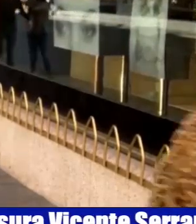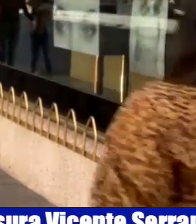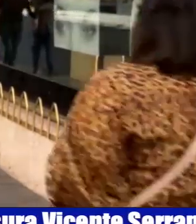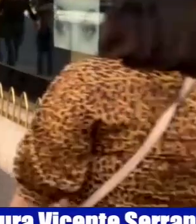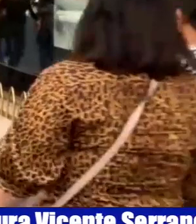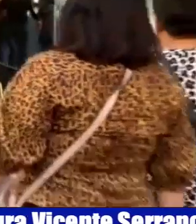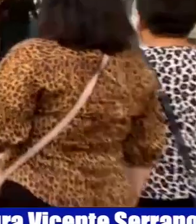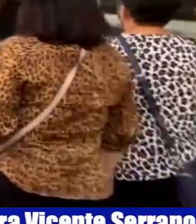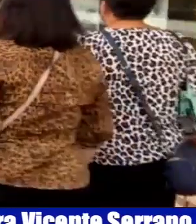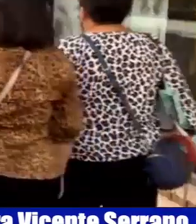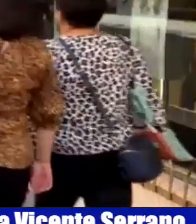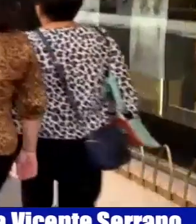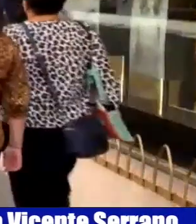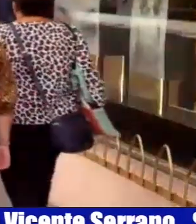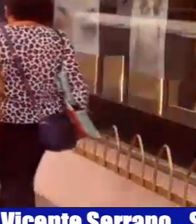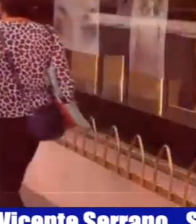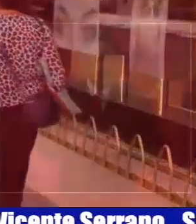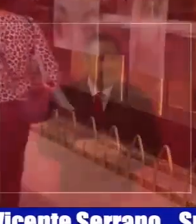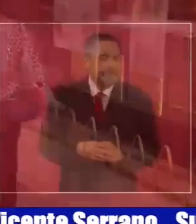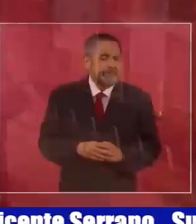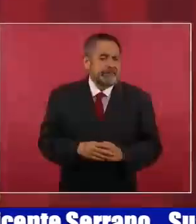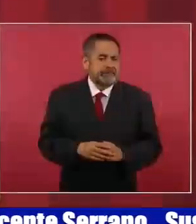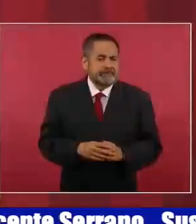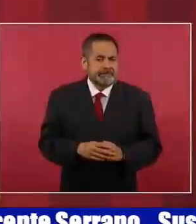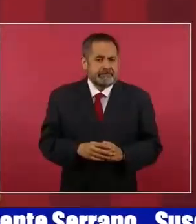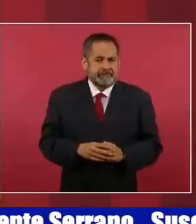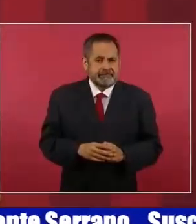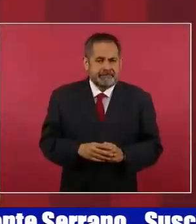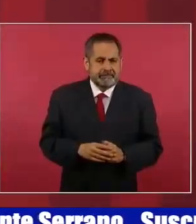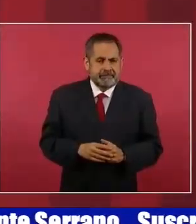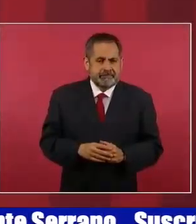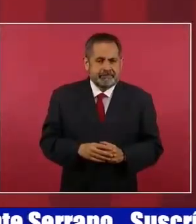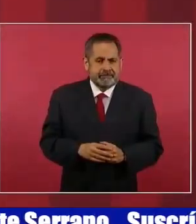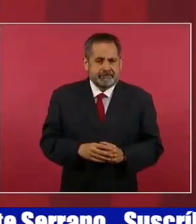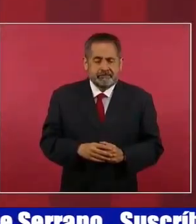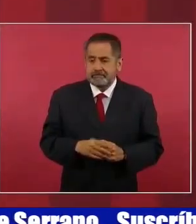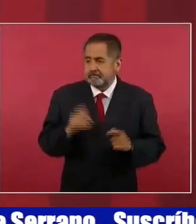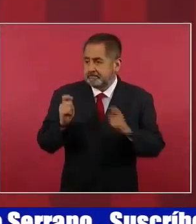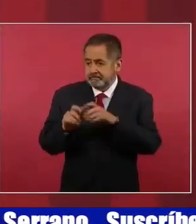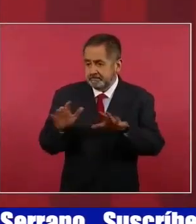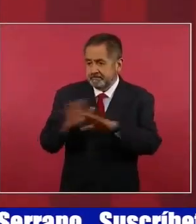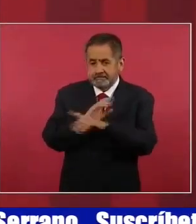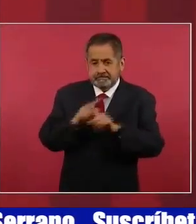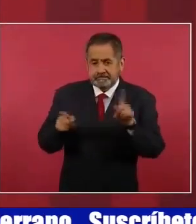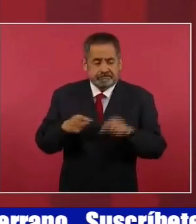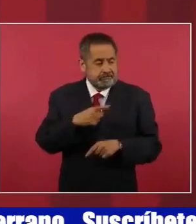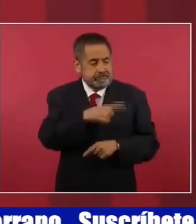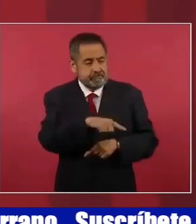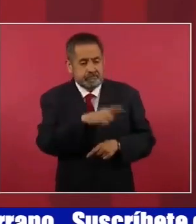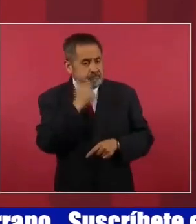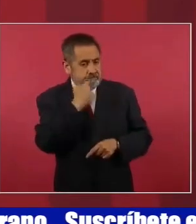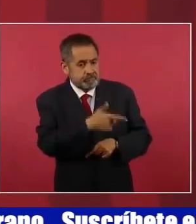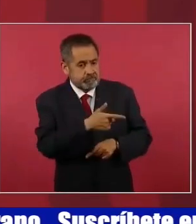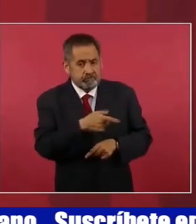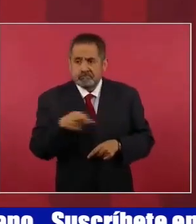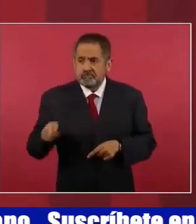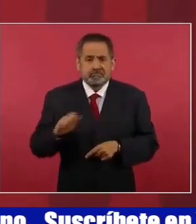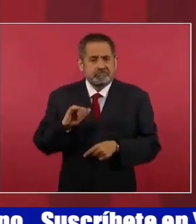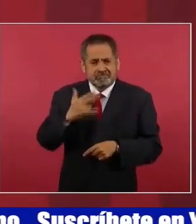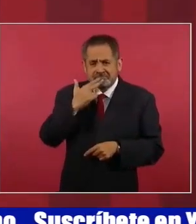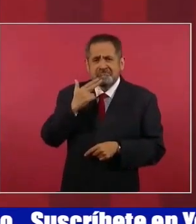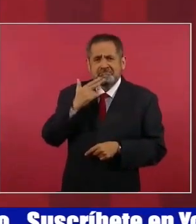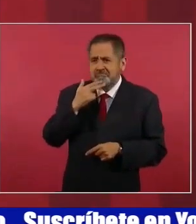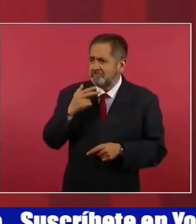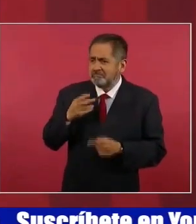estos encargos o estos golpeteos por encargo de los medios de comunicación. Solo como ejemplo